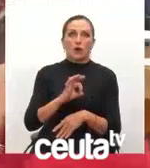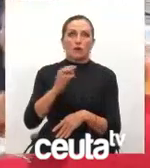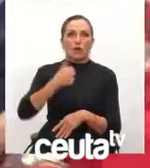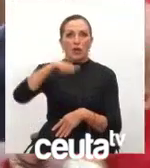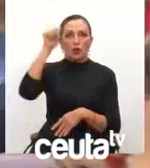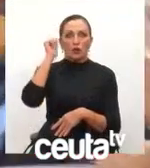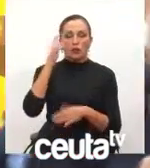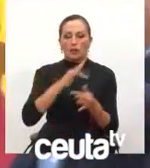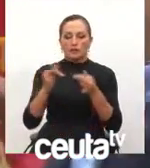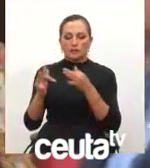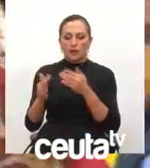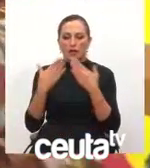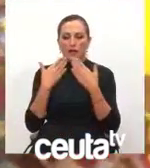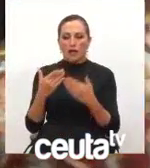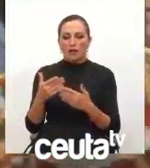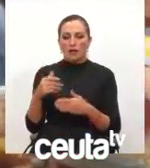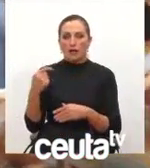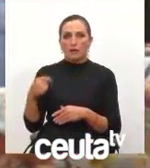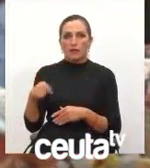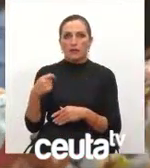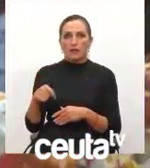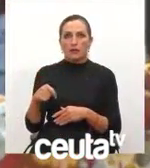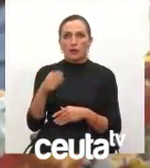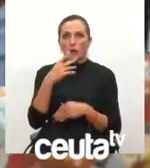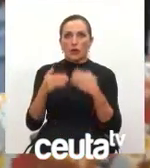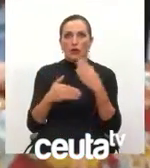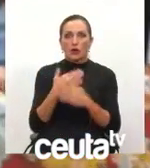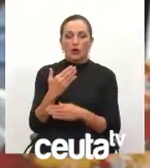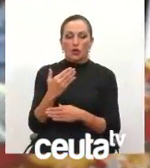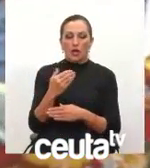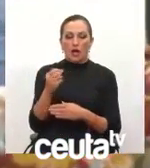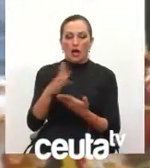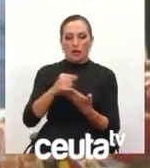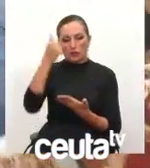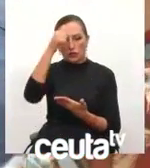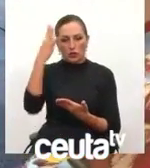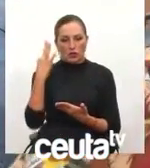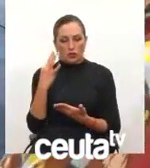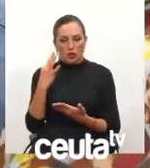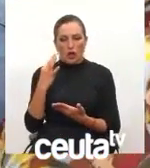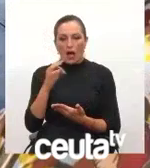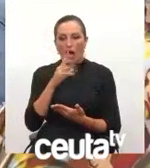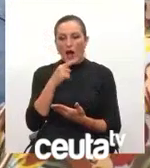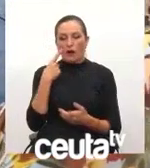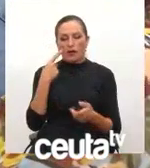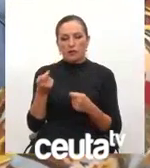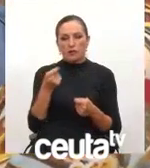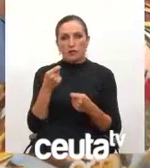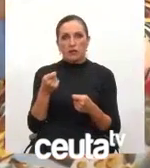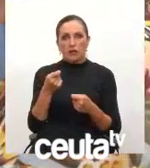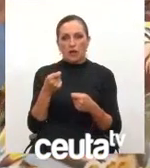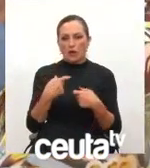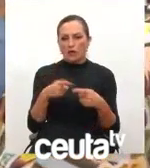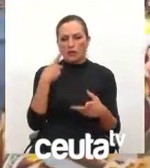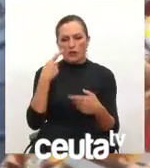Gracias, presidente. Buenos días a todos y a todas. Hoy traemos a esta sesión plenaria de control un ejemplo más de lo que ha sido el eje